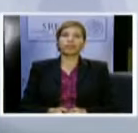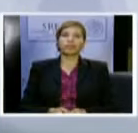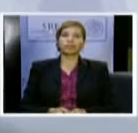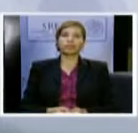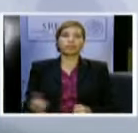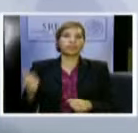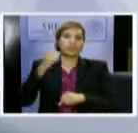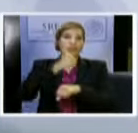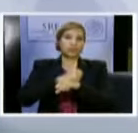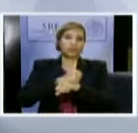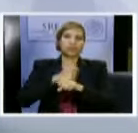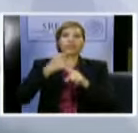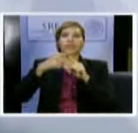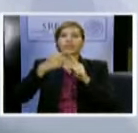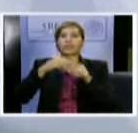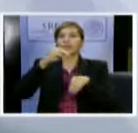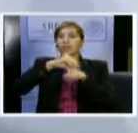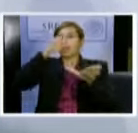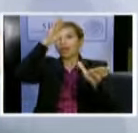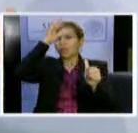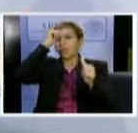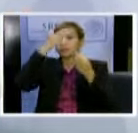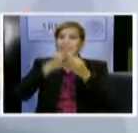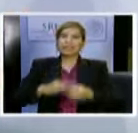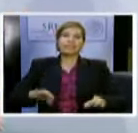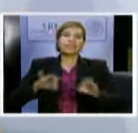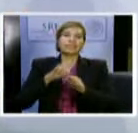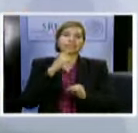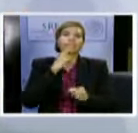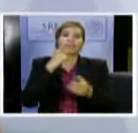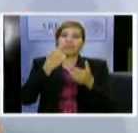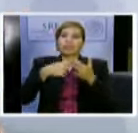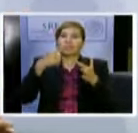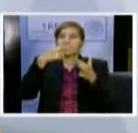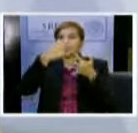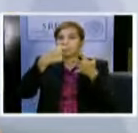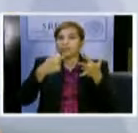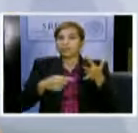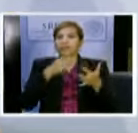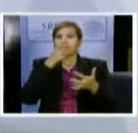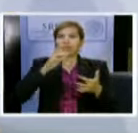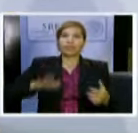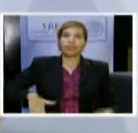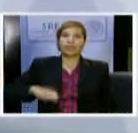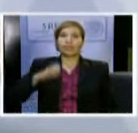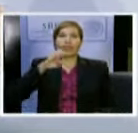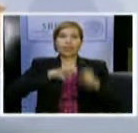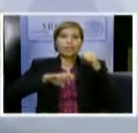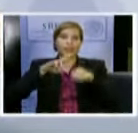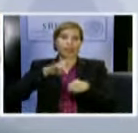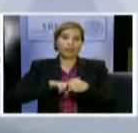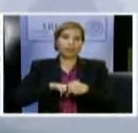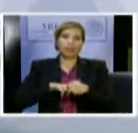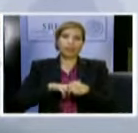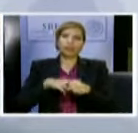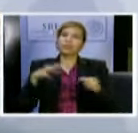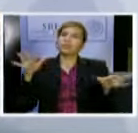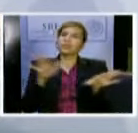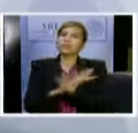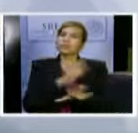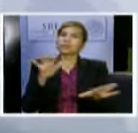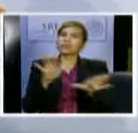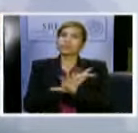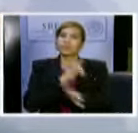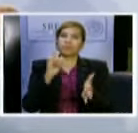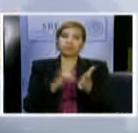se establece una serie de convenios muy importantes. Lo mencionaba el señor embajador, esta